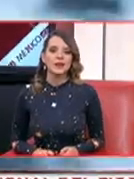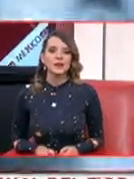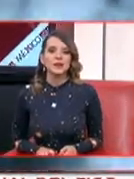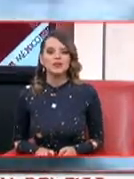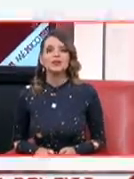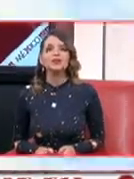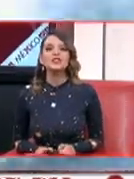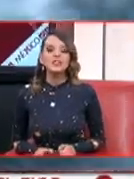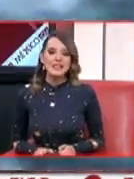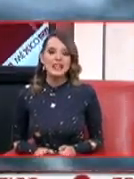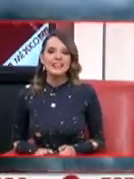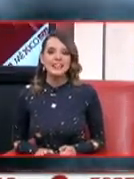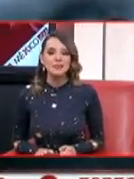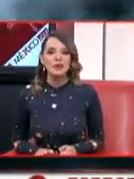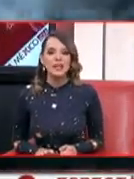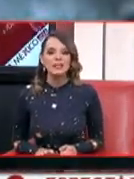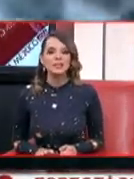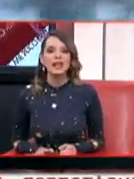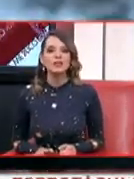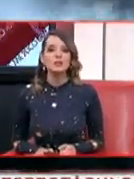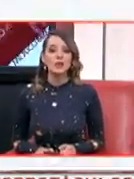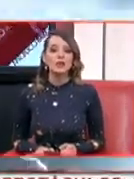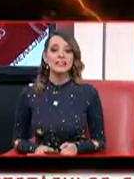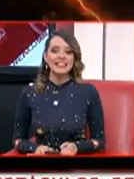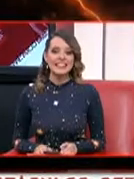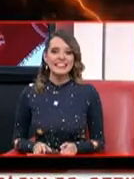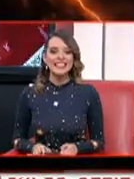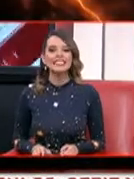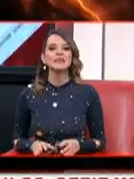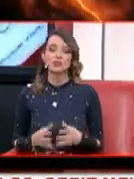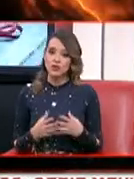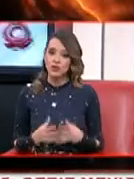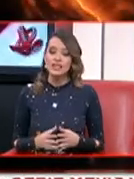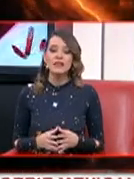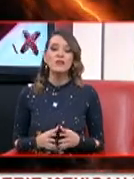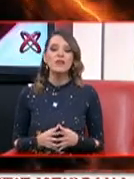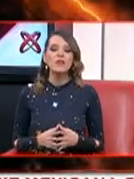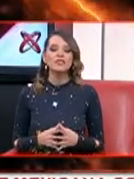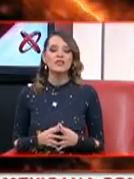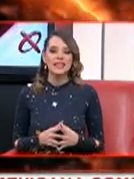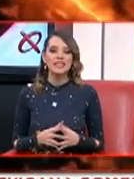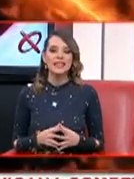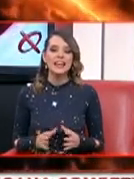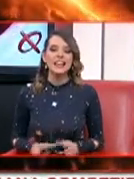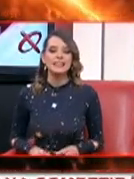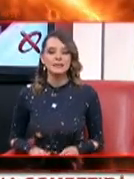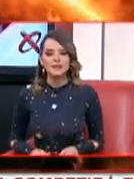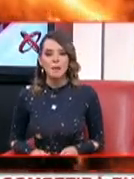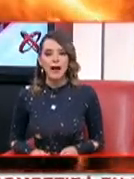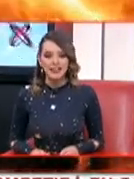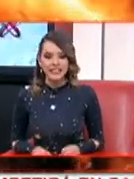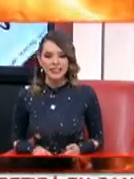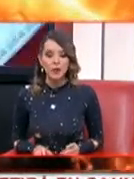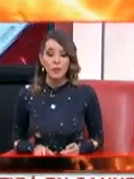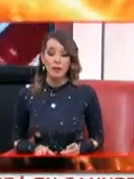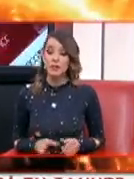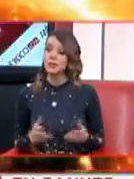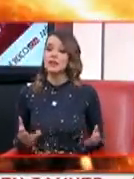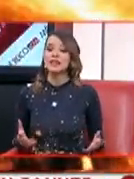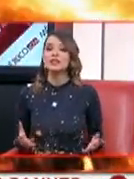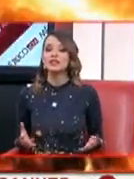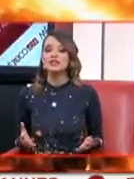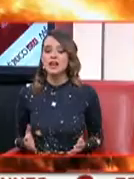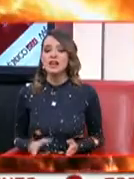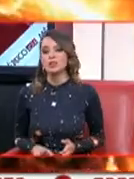normalmente usamos. Pues doctor, muchísimas gracias por explicarnos un poco más de qué se trata y pues conocer un poco más de lo que hace el servicio magnético para